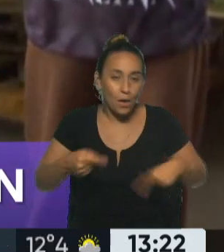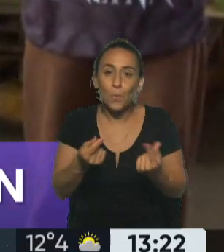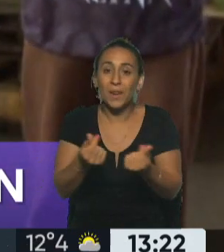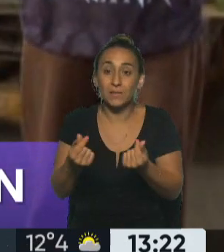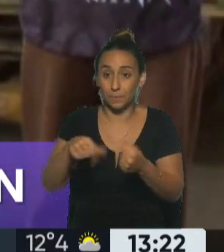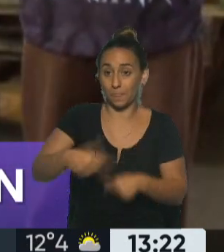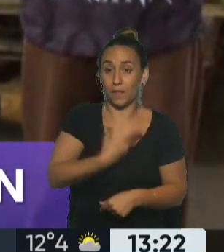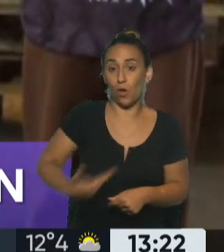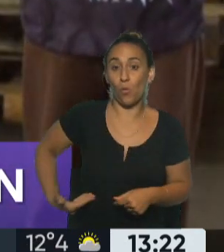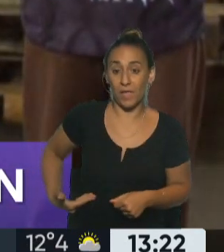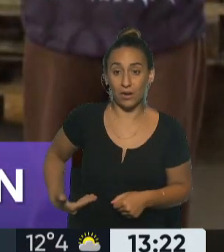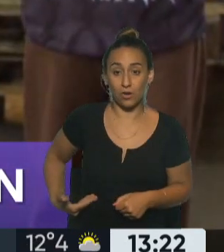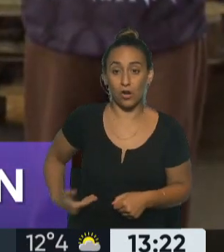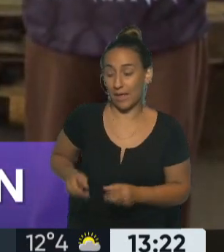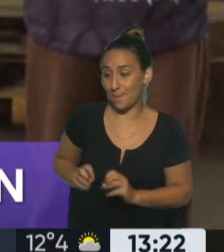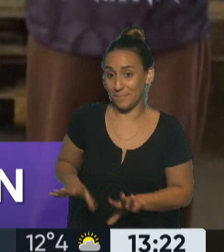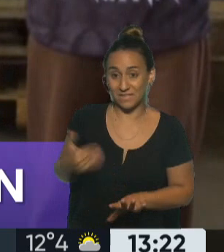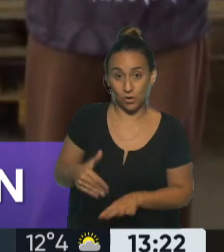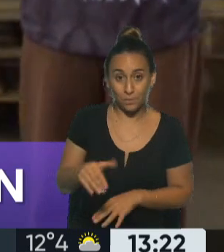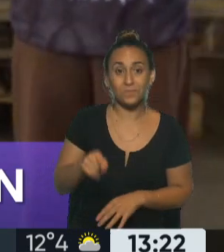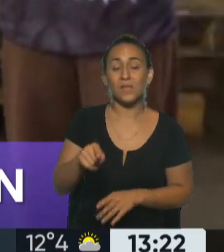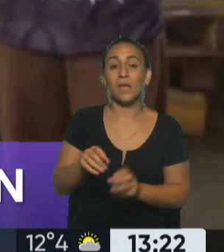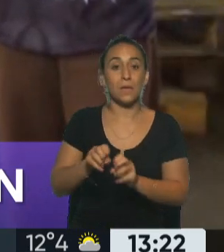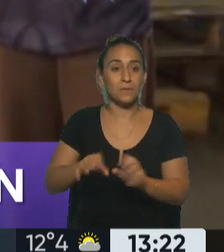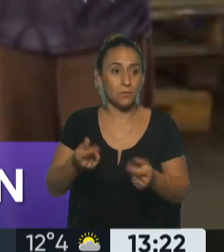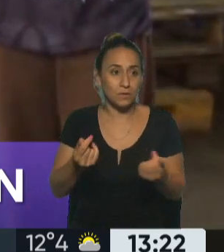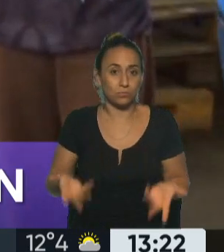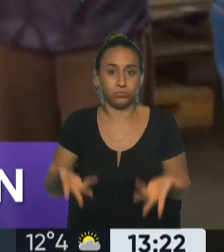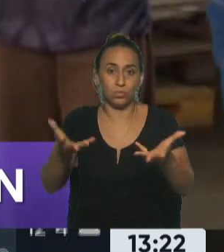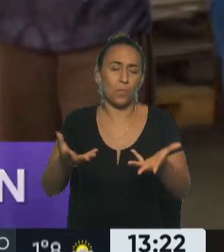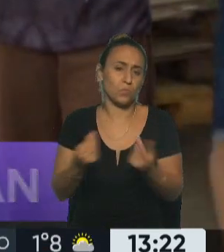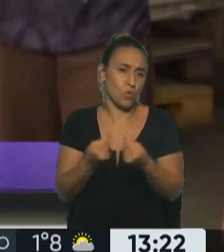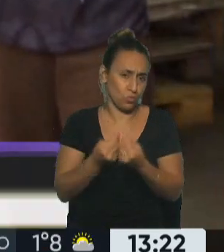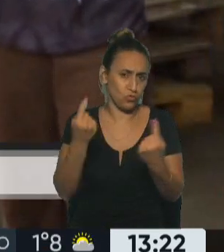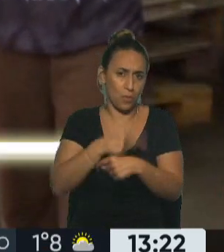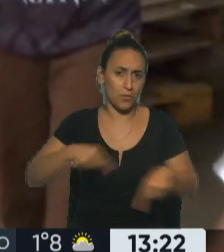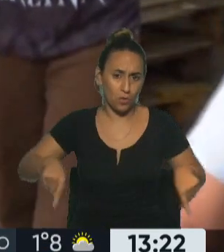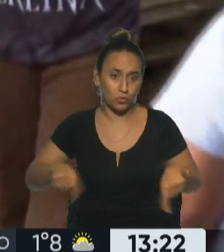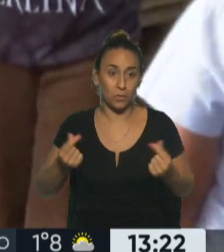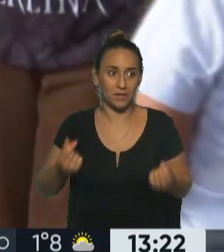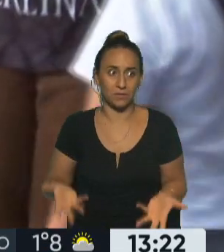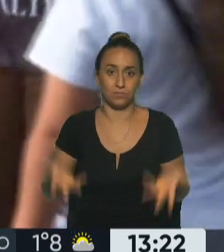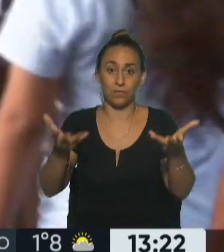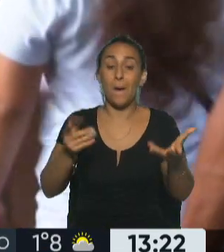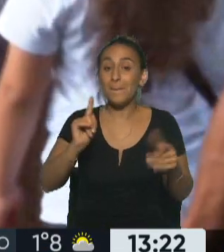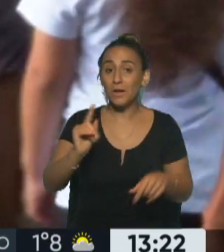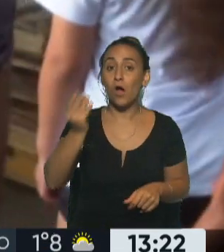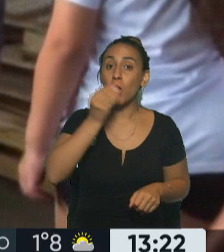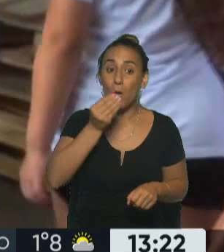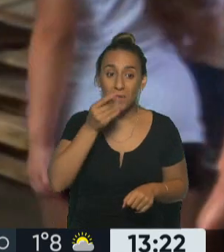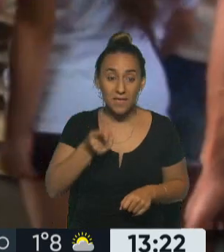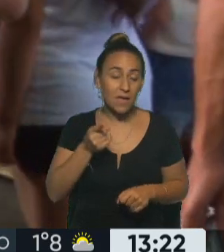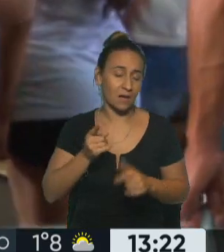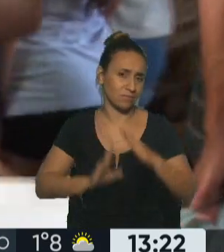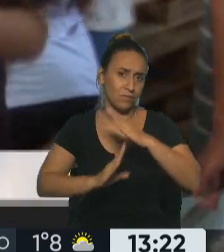gobierno que ha comenzado se han registrado el incremento en el valor de muchos productos pero los alimentos es una cuestión fundamental porque